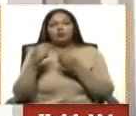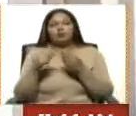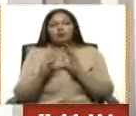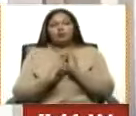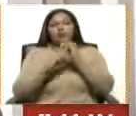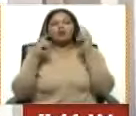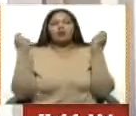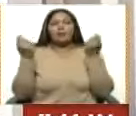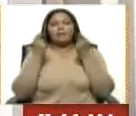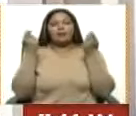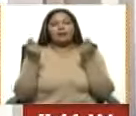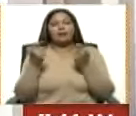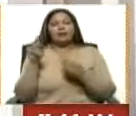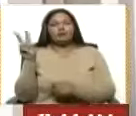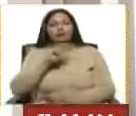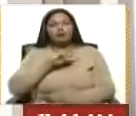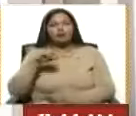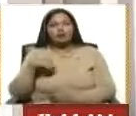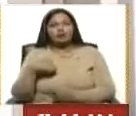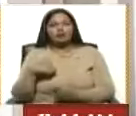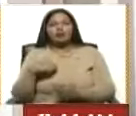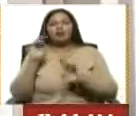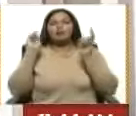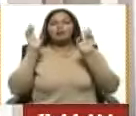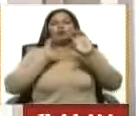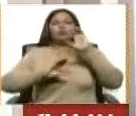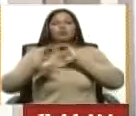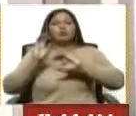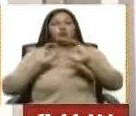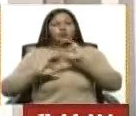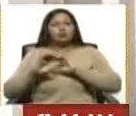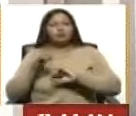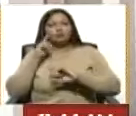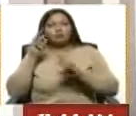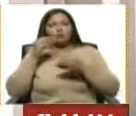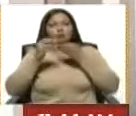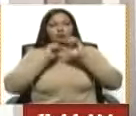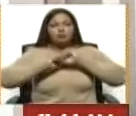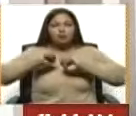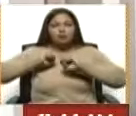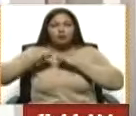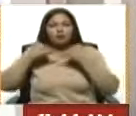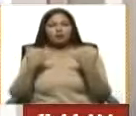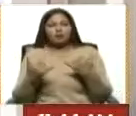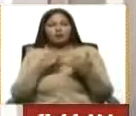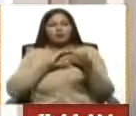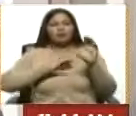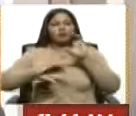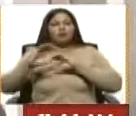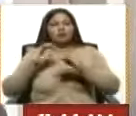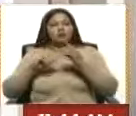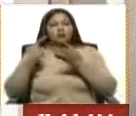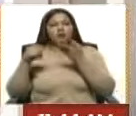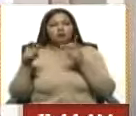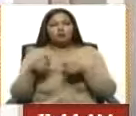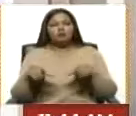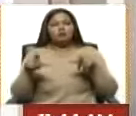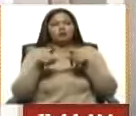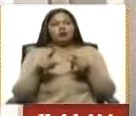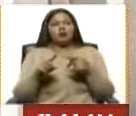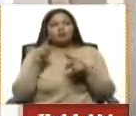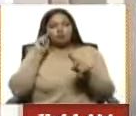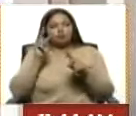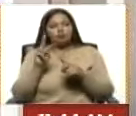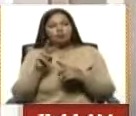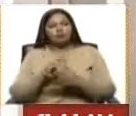comando de campaña y el tema comunicacional. Estamos viendo cómo se mueve la comunicación desde distintas aristas, desde distintos puntos de